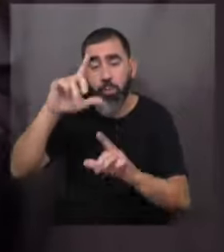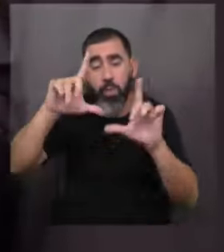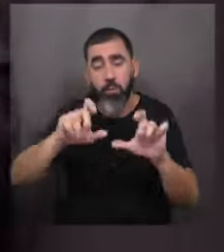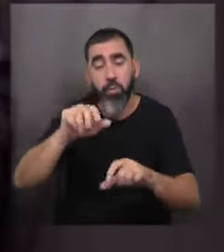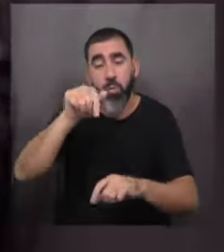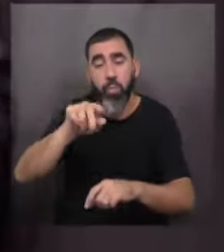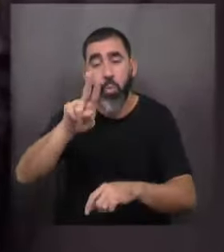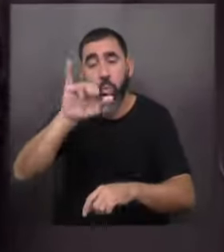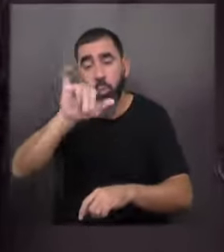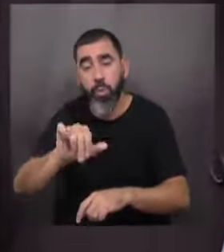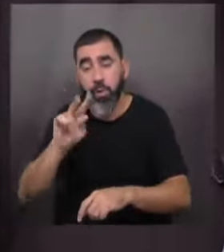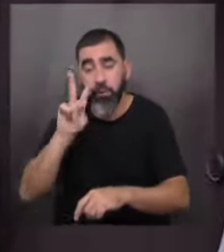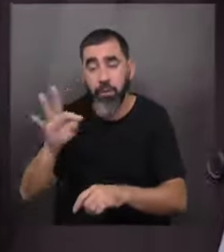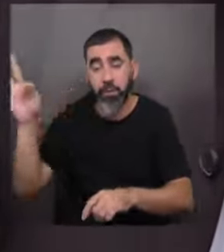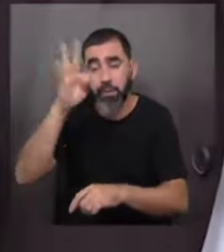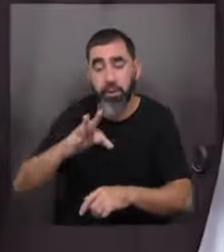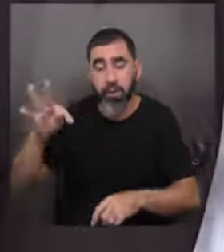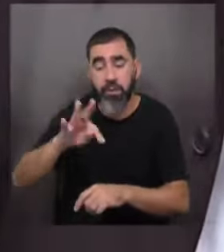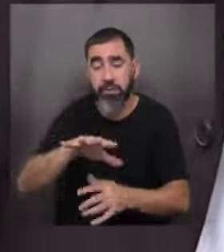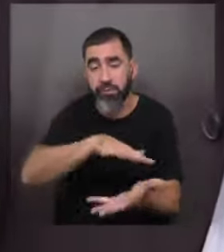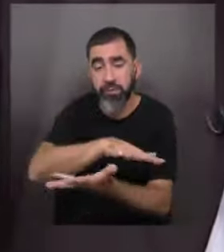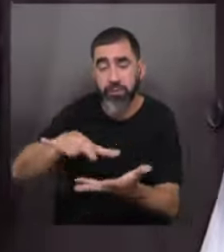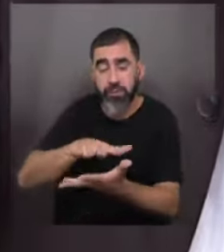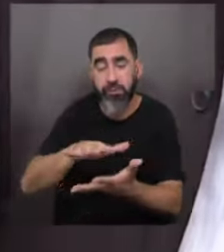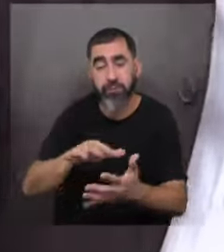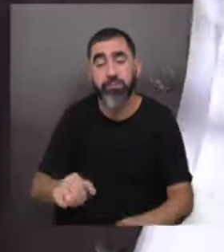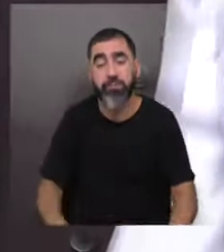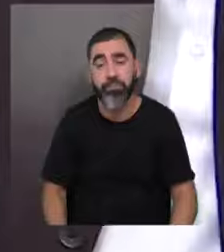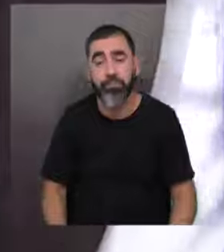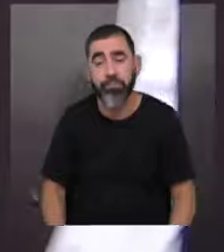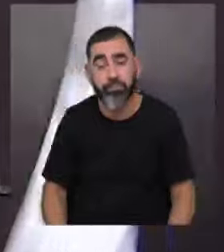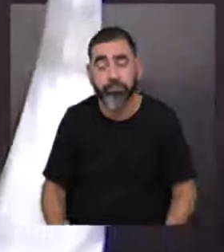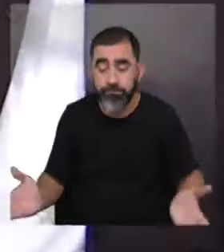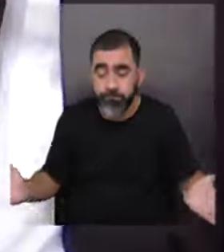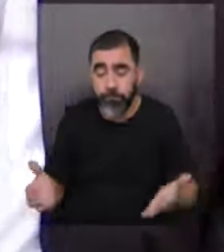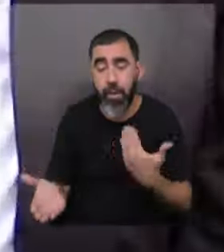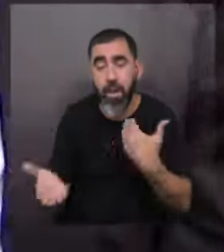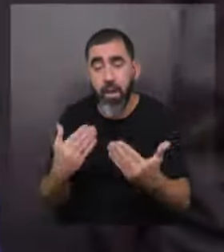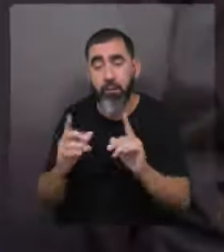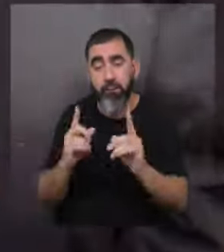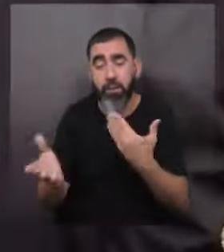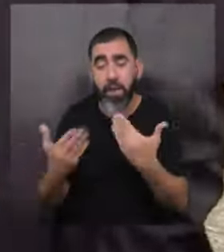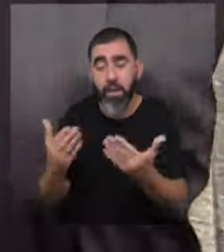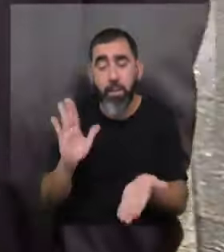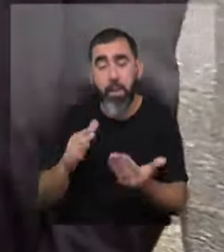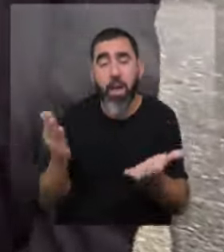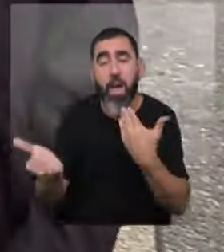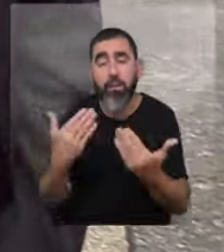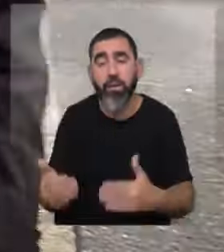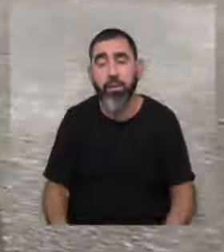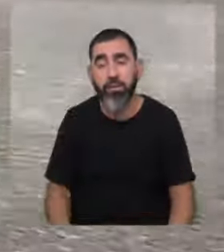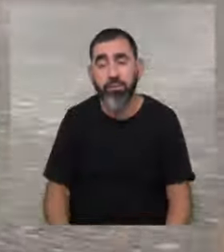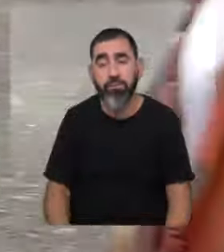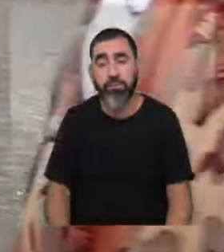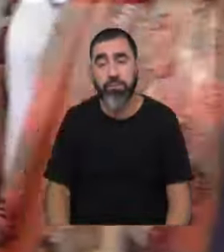www.laultimafoto.uy, a venir a los talleres que van a haber en cada lugar y animarse, a hablar, sobre todo hablar. Gracias, Gabriela, y